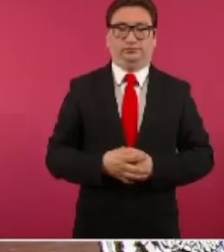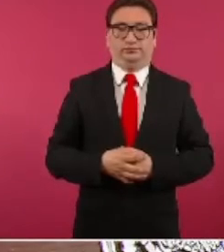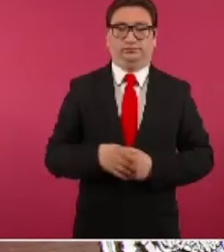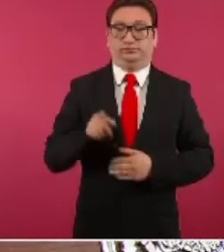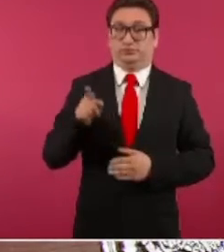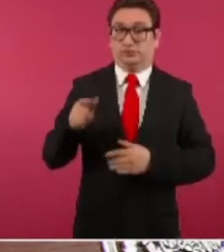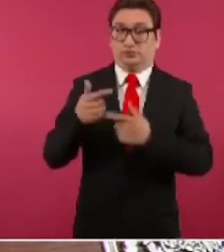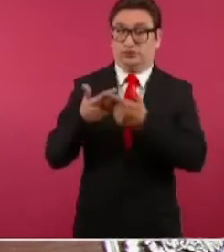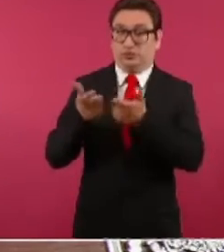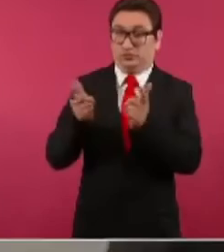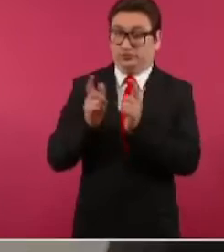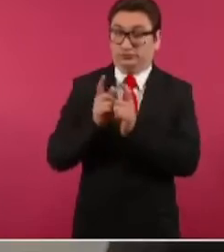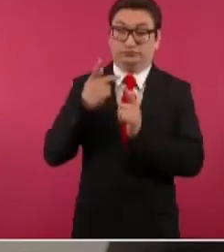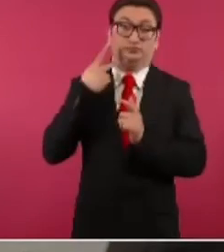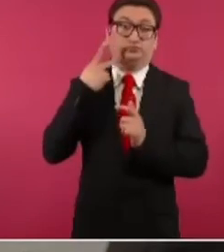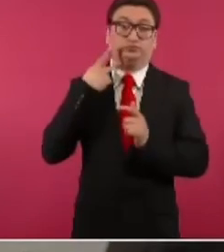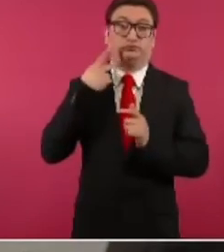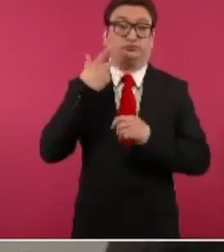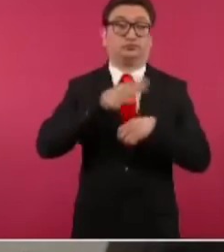llamó hasta movilizaciones,